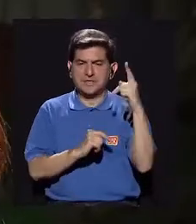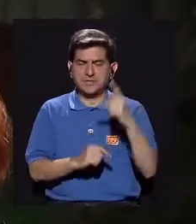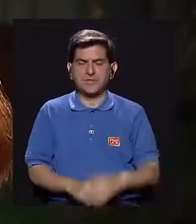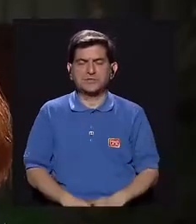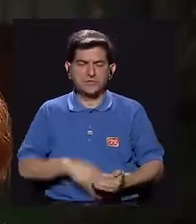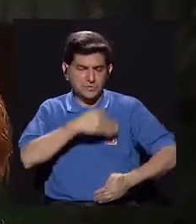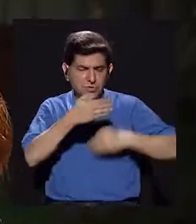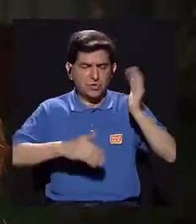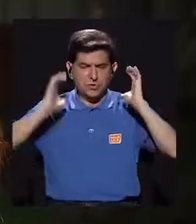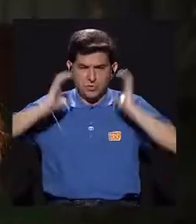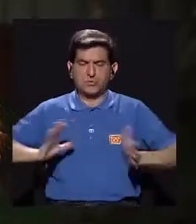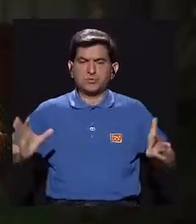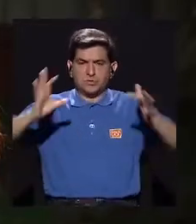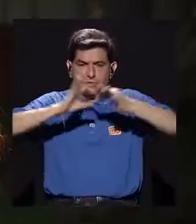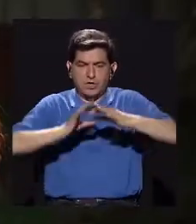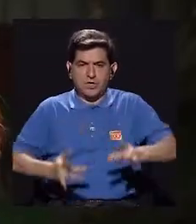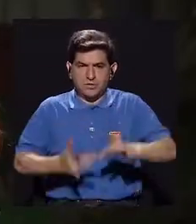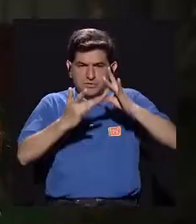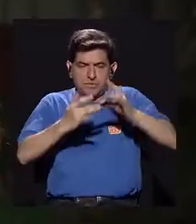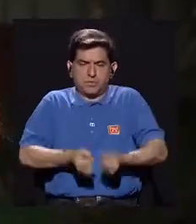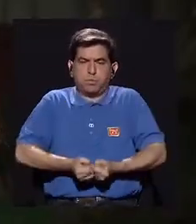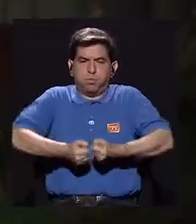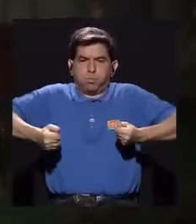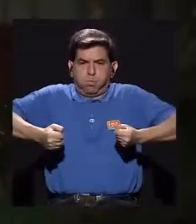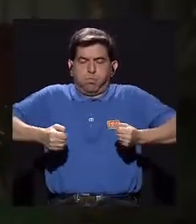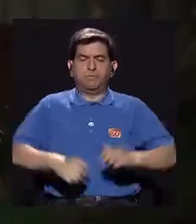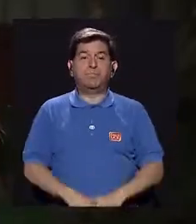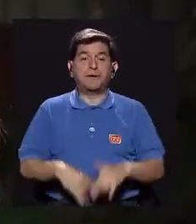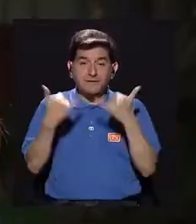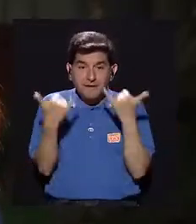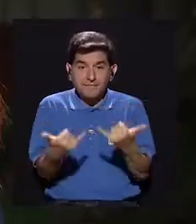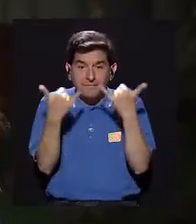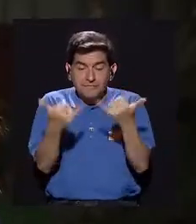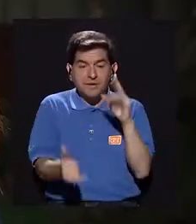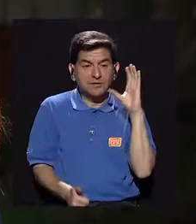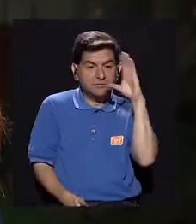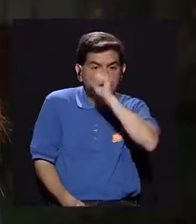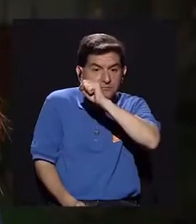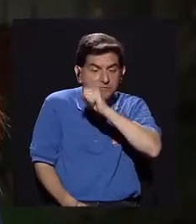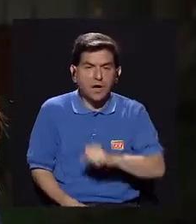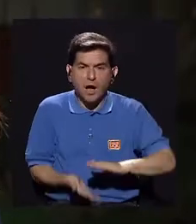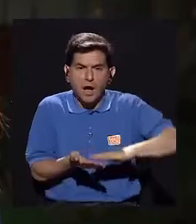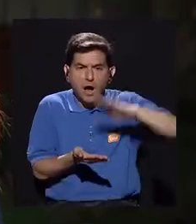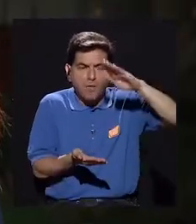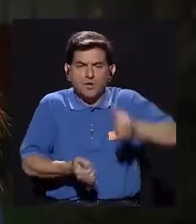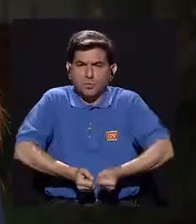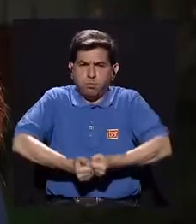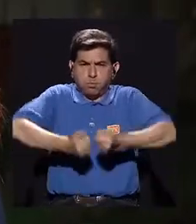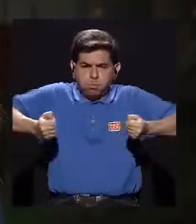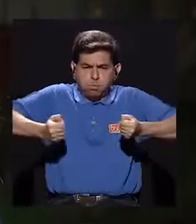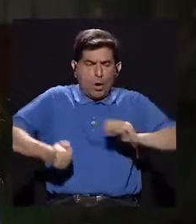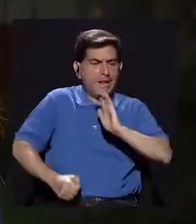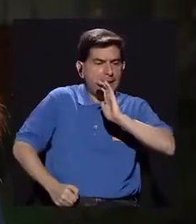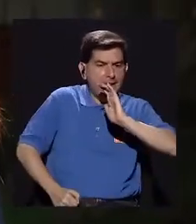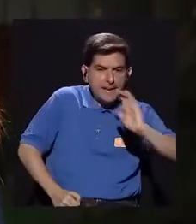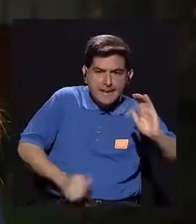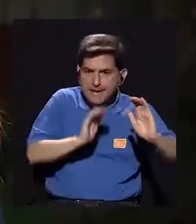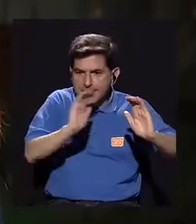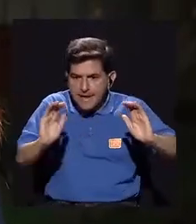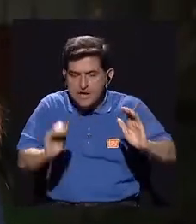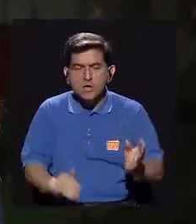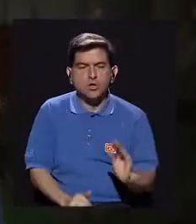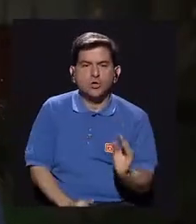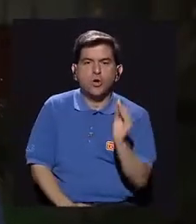factores de riesgo metabólico que están asociados, principalmente la obesidad. Actualmente vemos un aumento de la obesidad tanto en